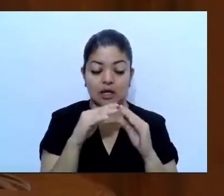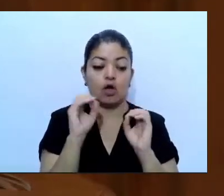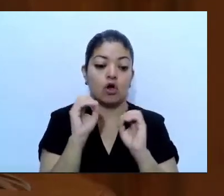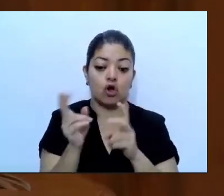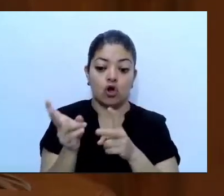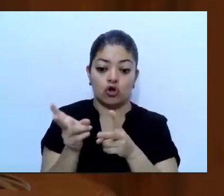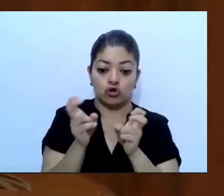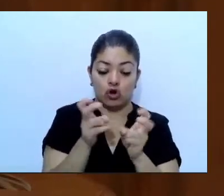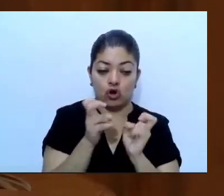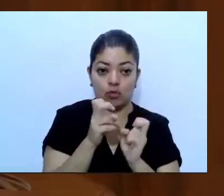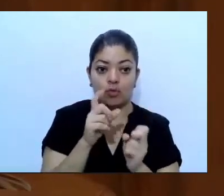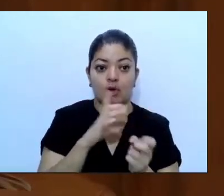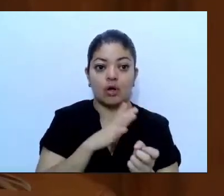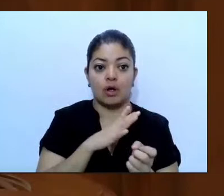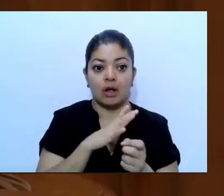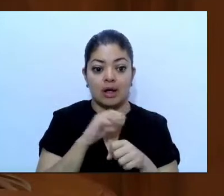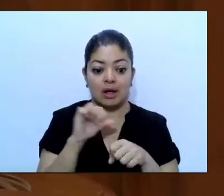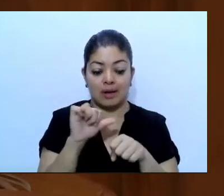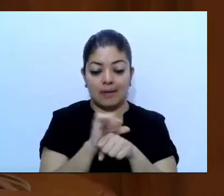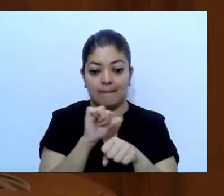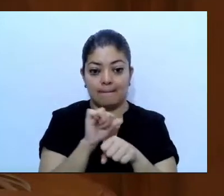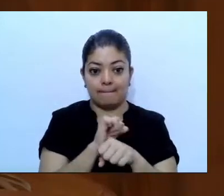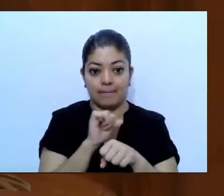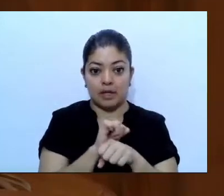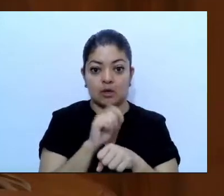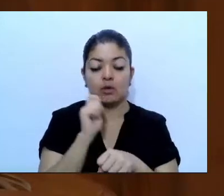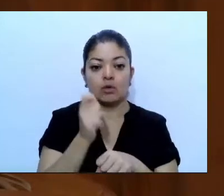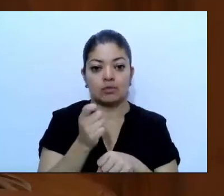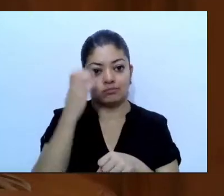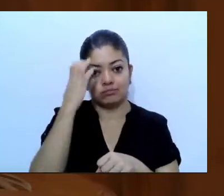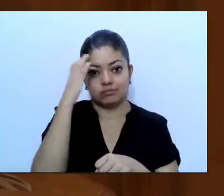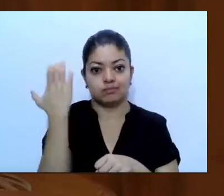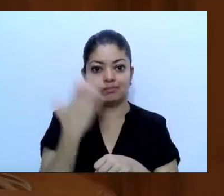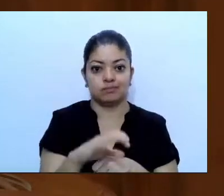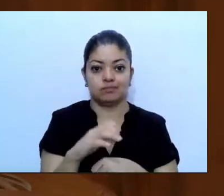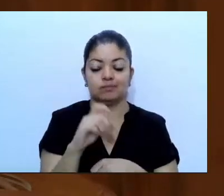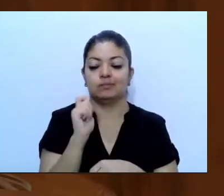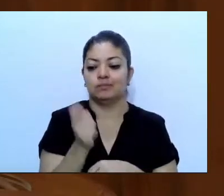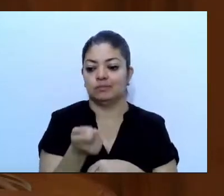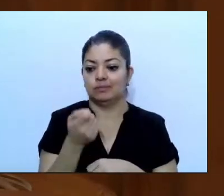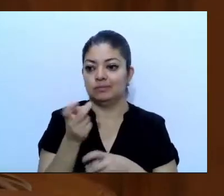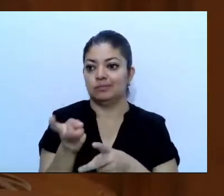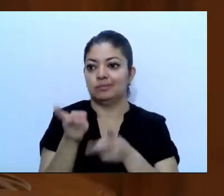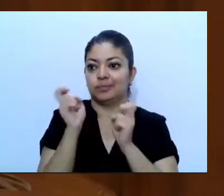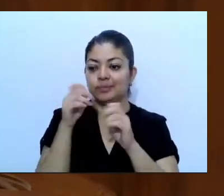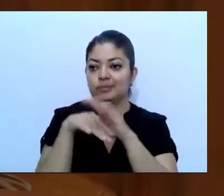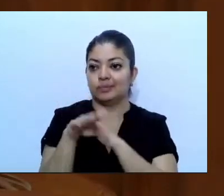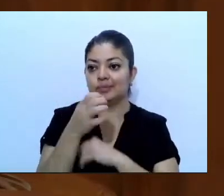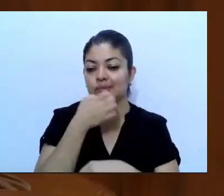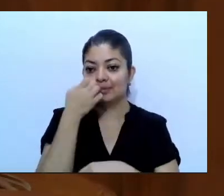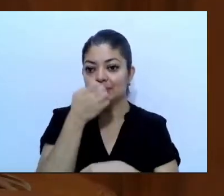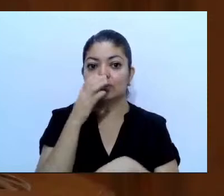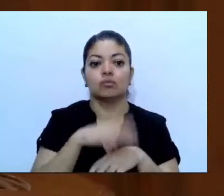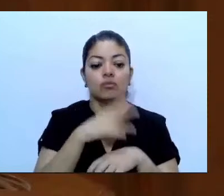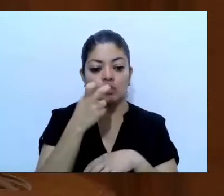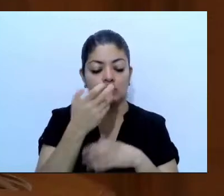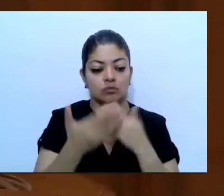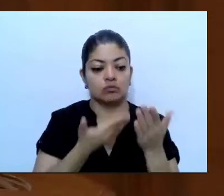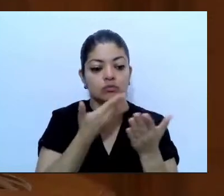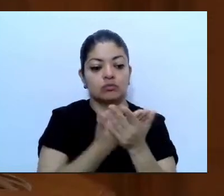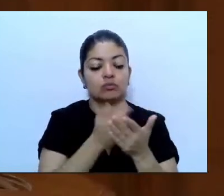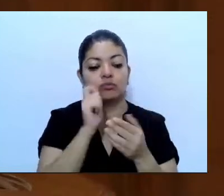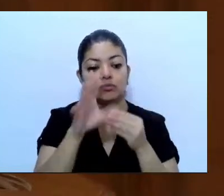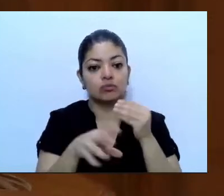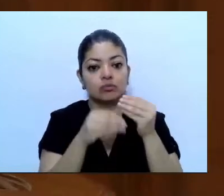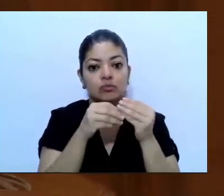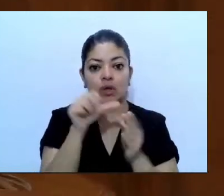un vehículo automotor es mayor a la establecida en un delito de robo a escuelas, por lo que se propone adicionar en el